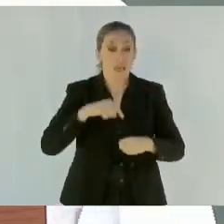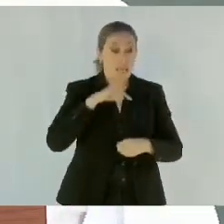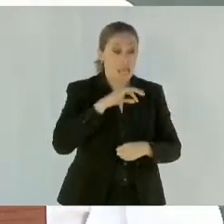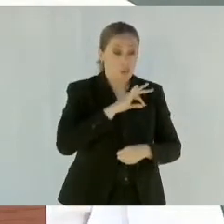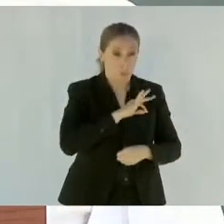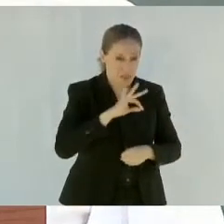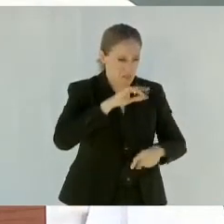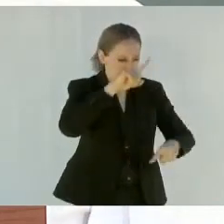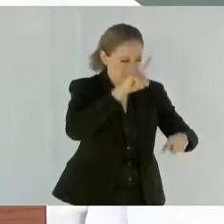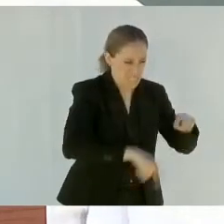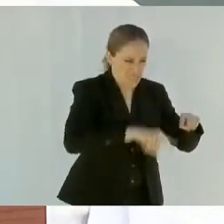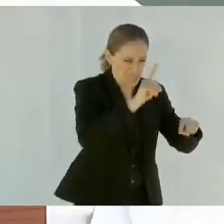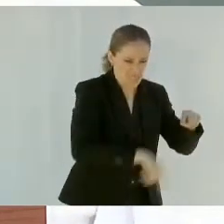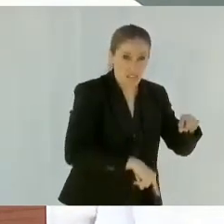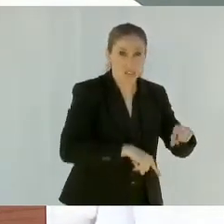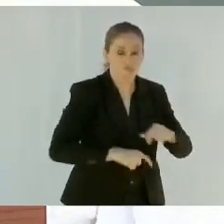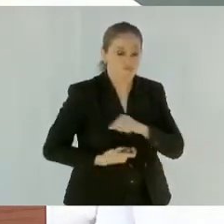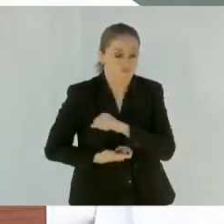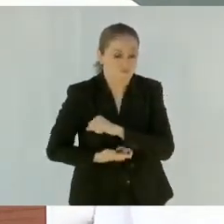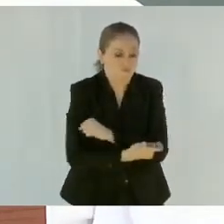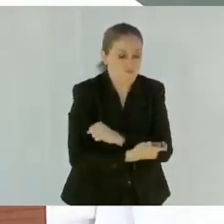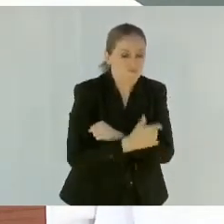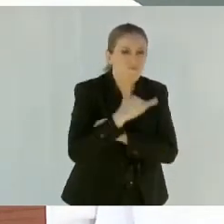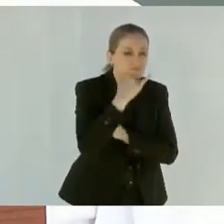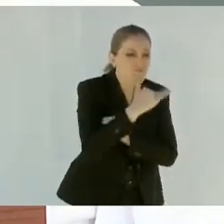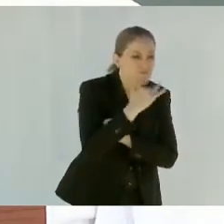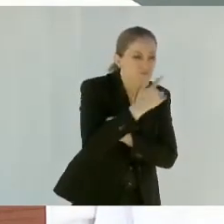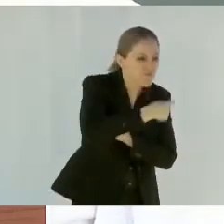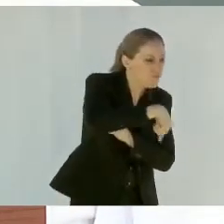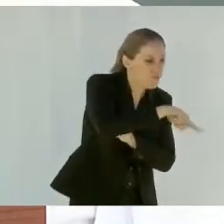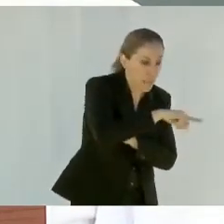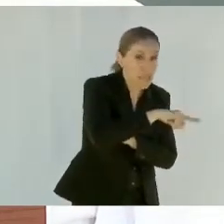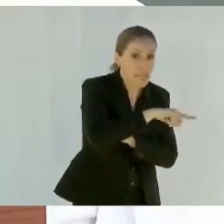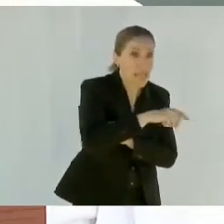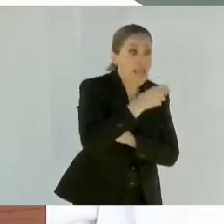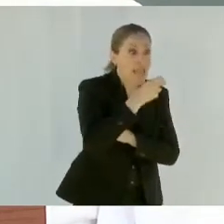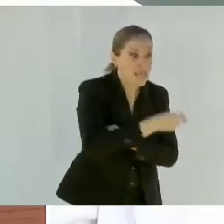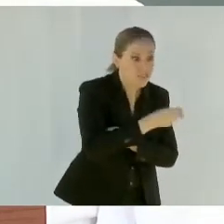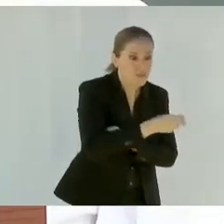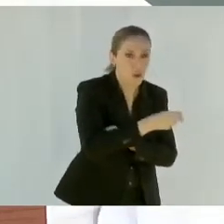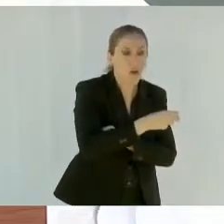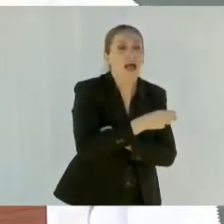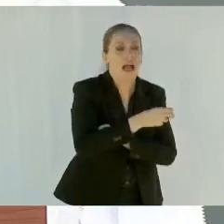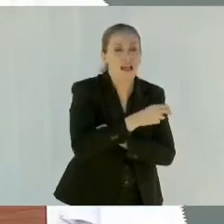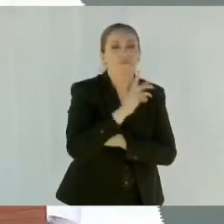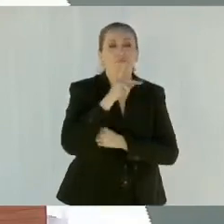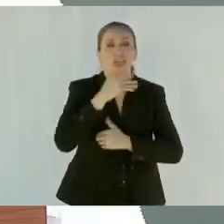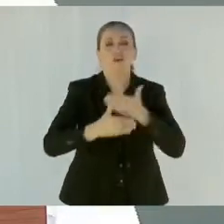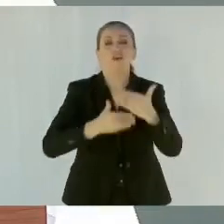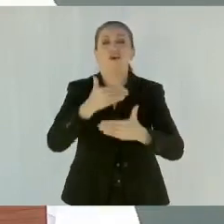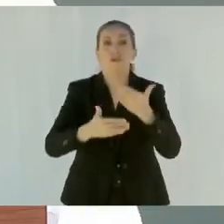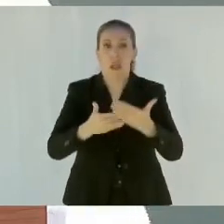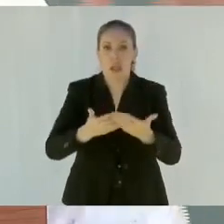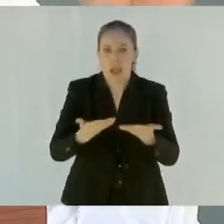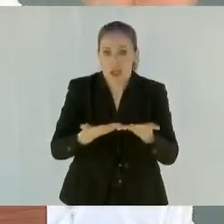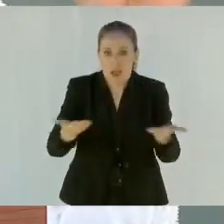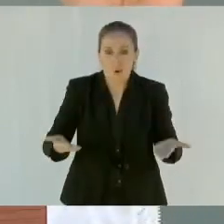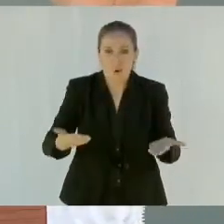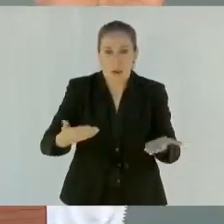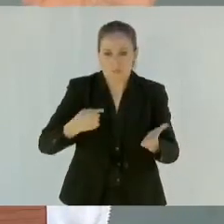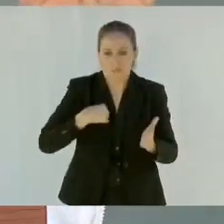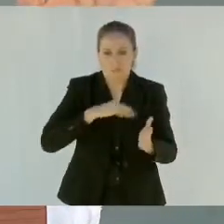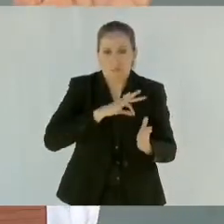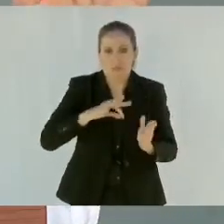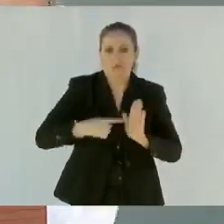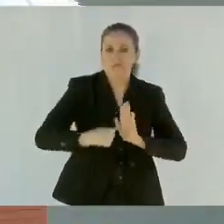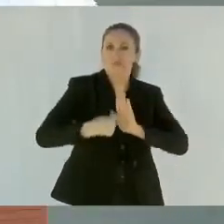ya estamos también demostrándolo. Aquí en Sabinas se puede